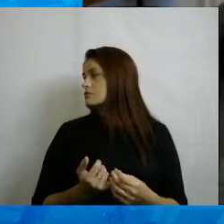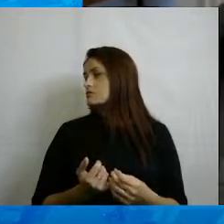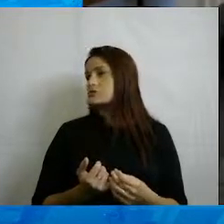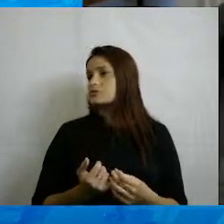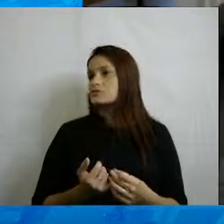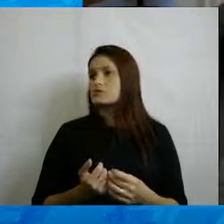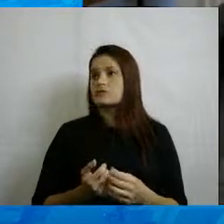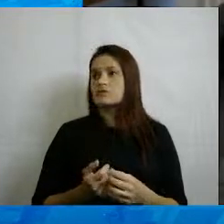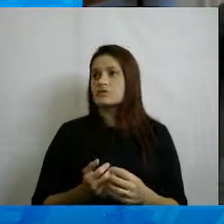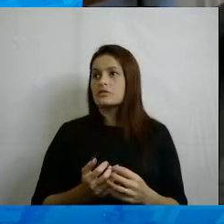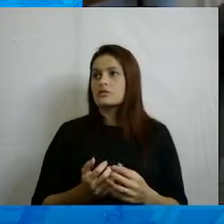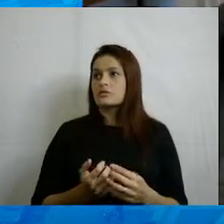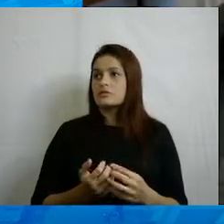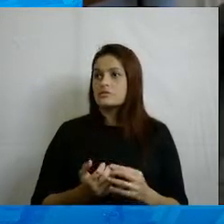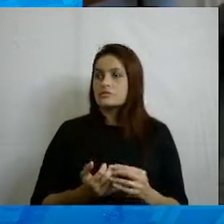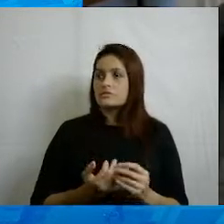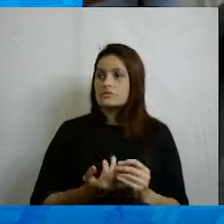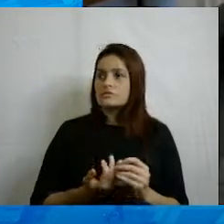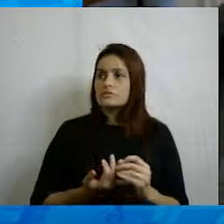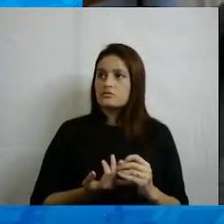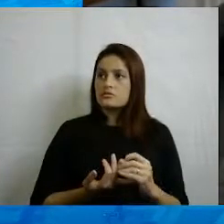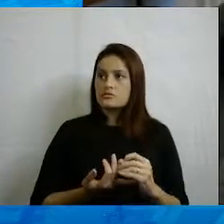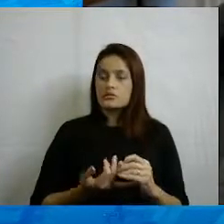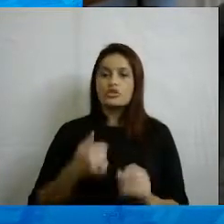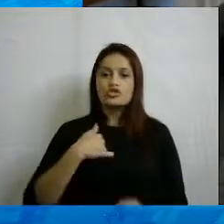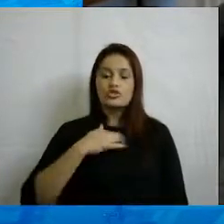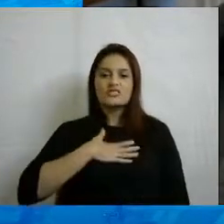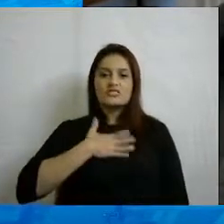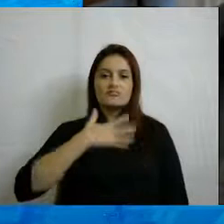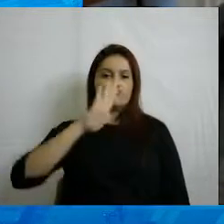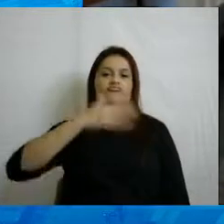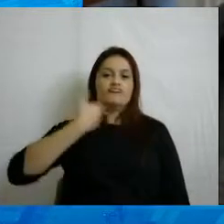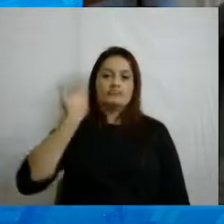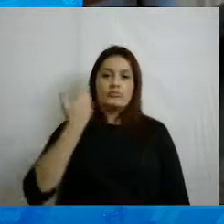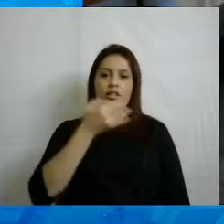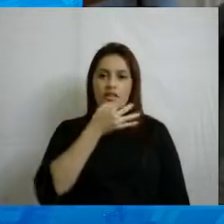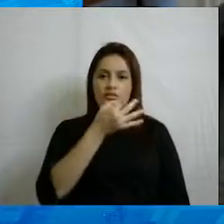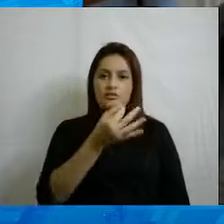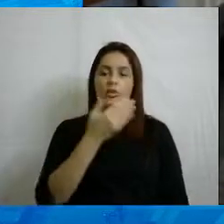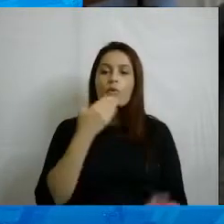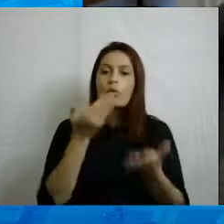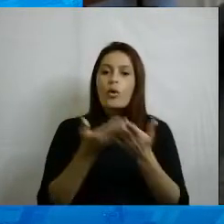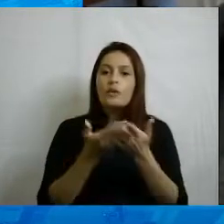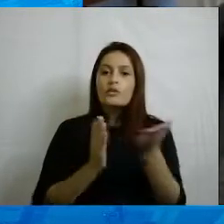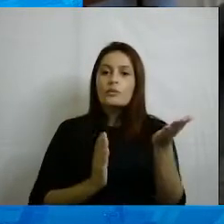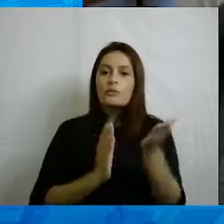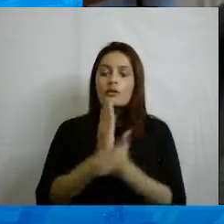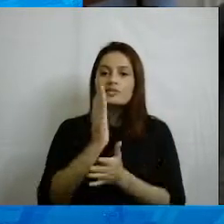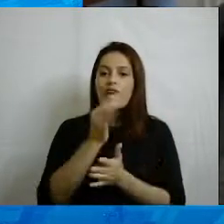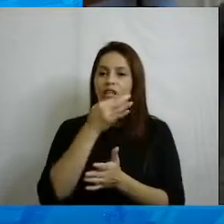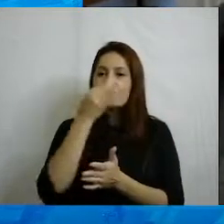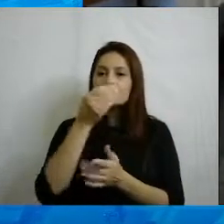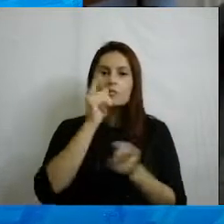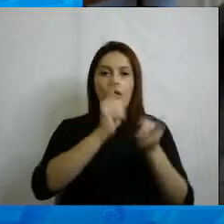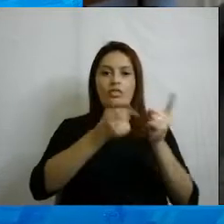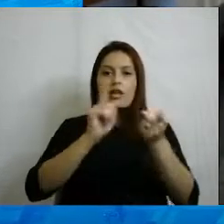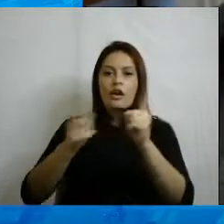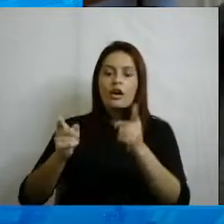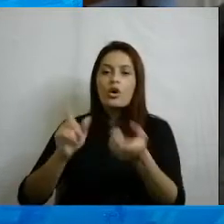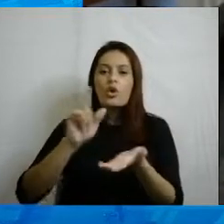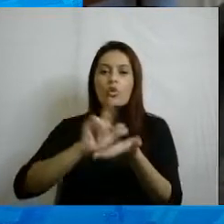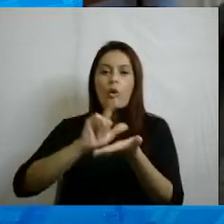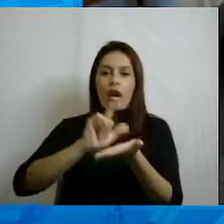mí me sentí pasada a llevar cuando empiezan a designar